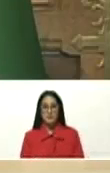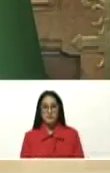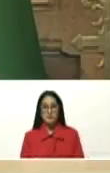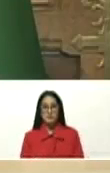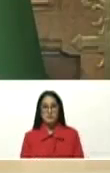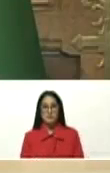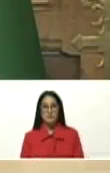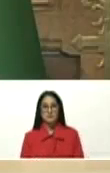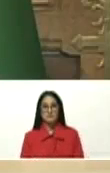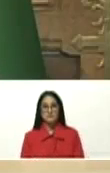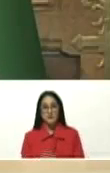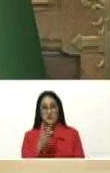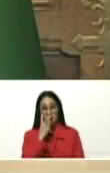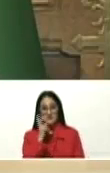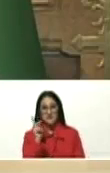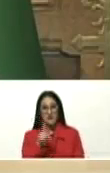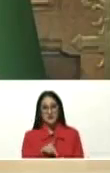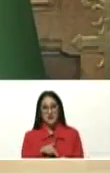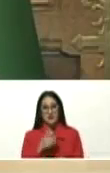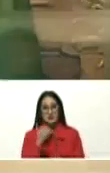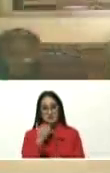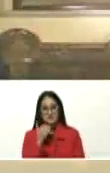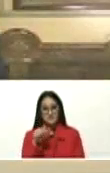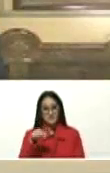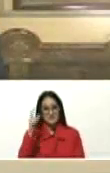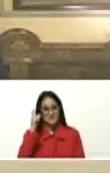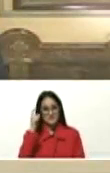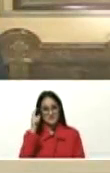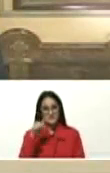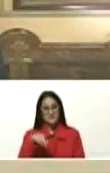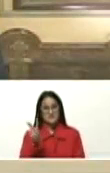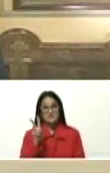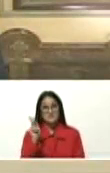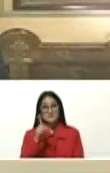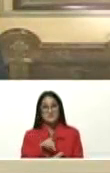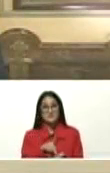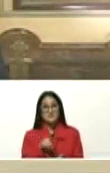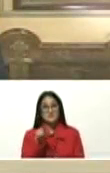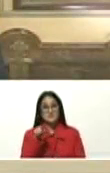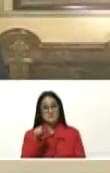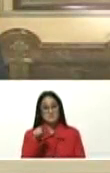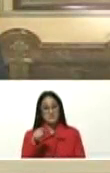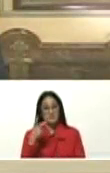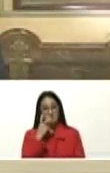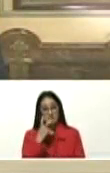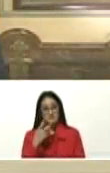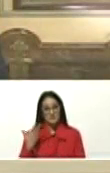Esta visita que usted está haciendo en estos días en Venezuela para nosotros es muy significativa.